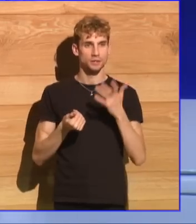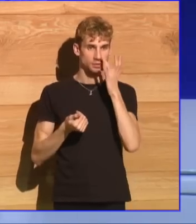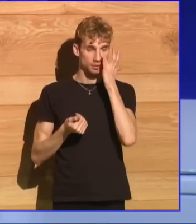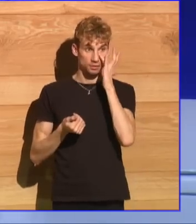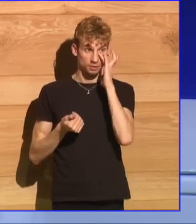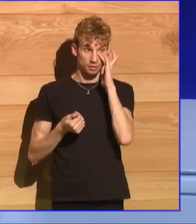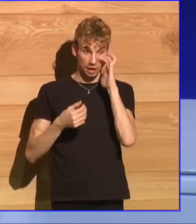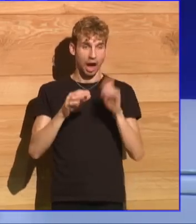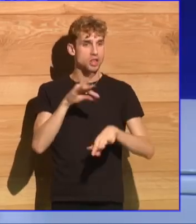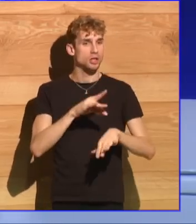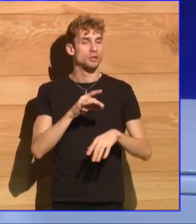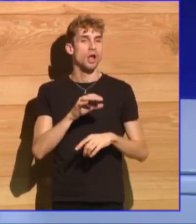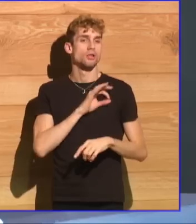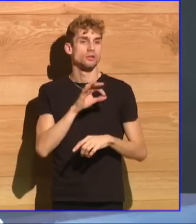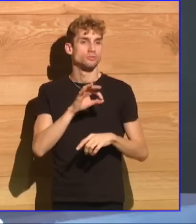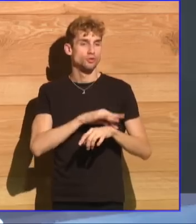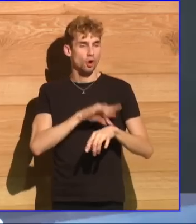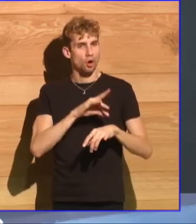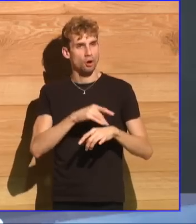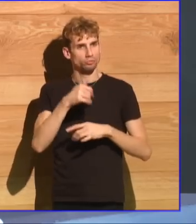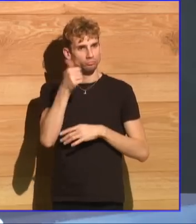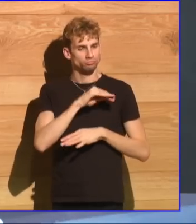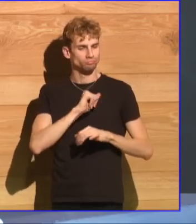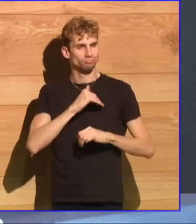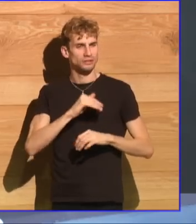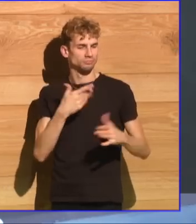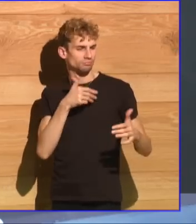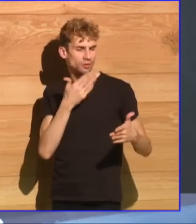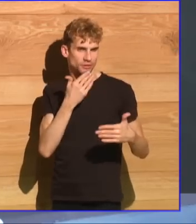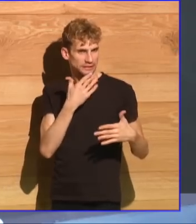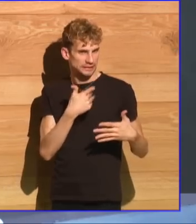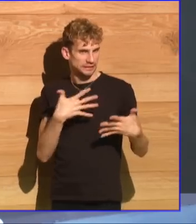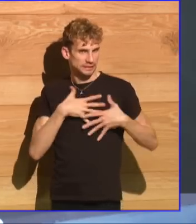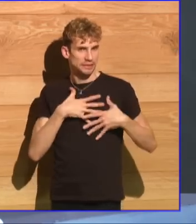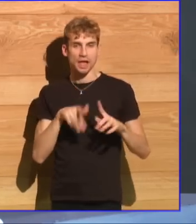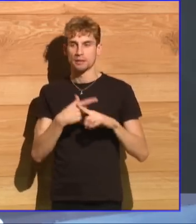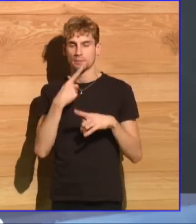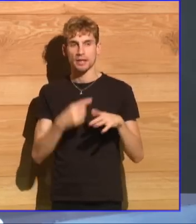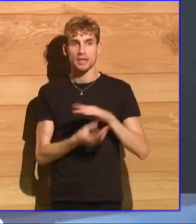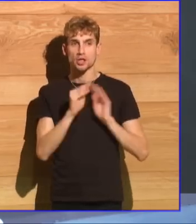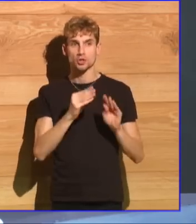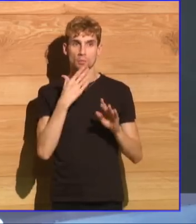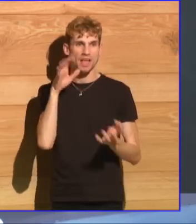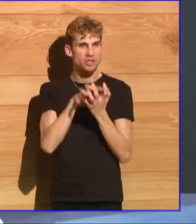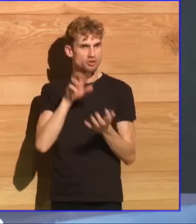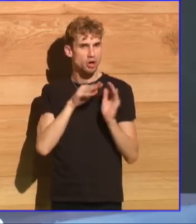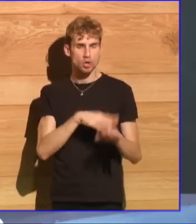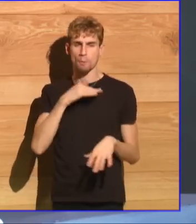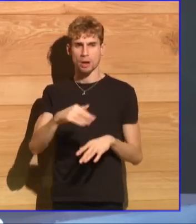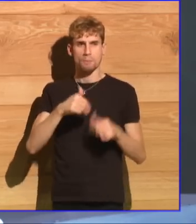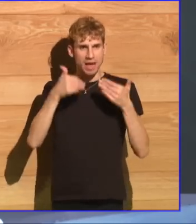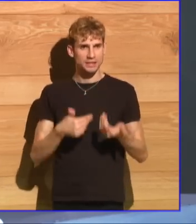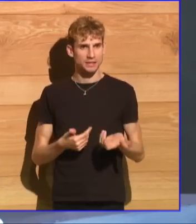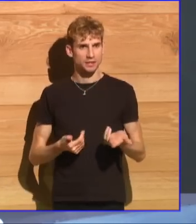Dr. Moreau de alguna manera. No lo quieres querer. De algún modo, incluso sus creaciones, sus dinosaurios son más malvados. Yo